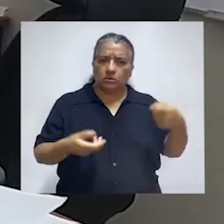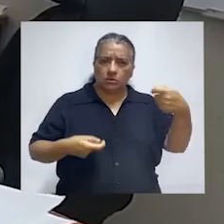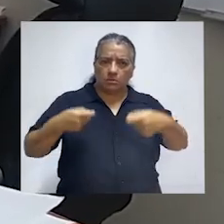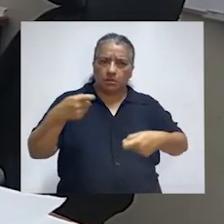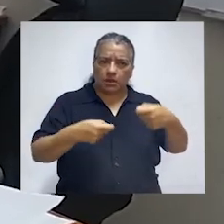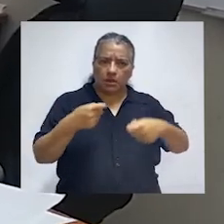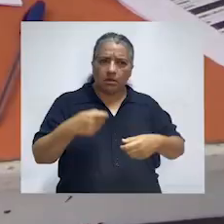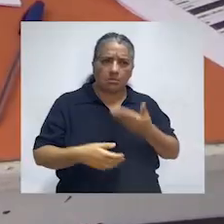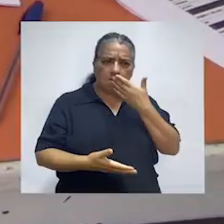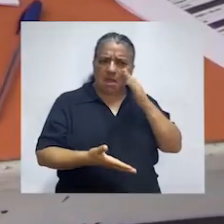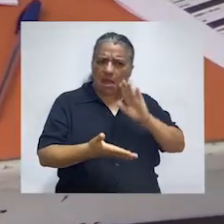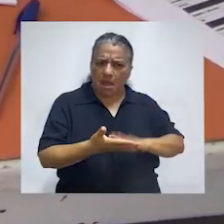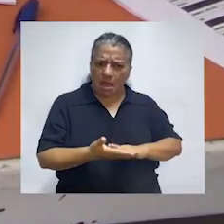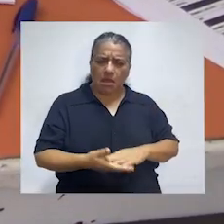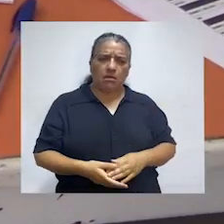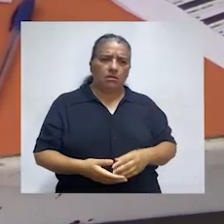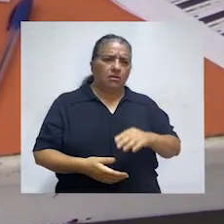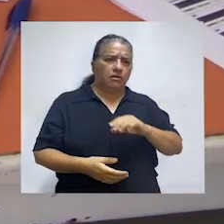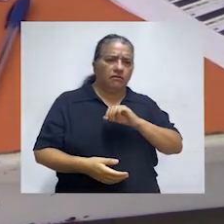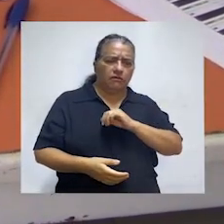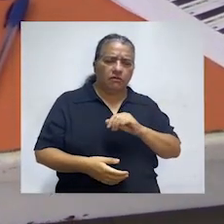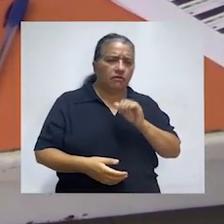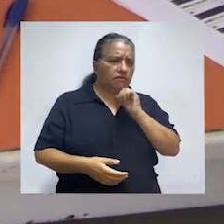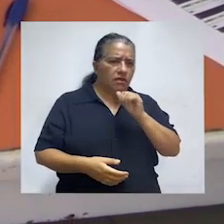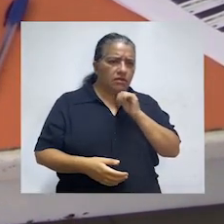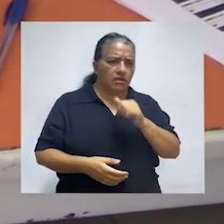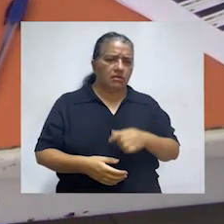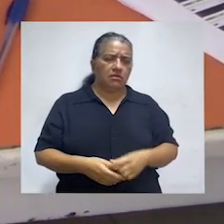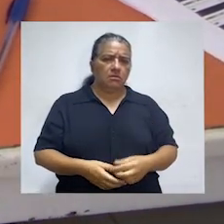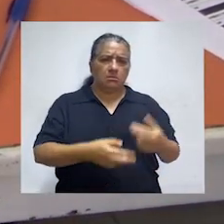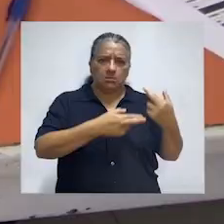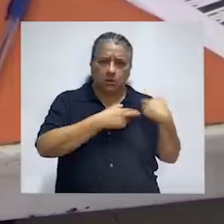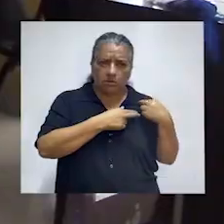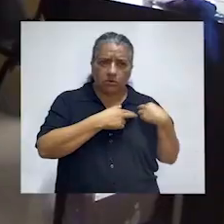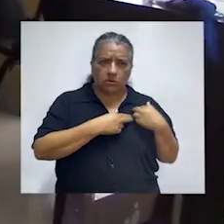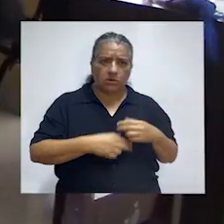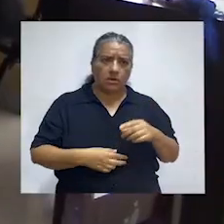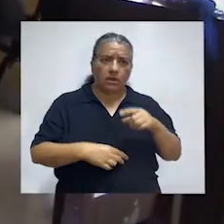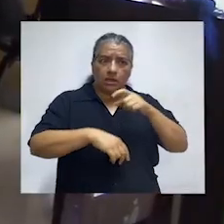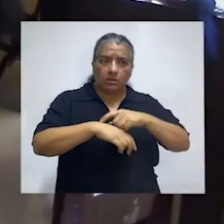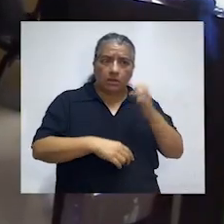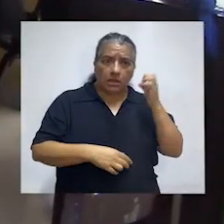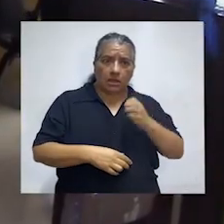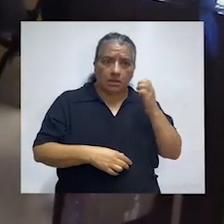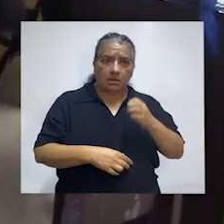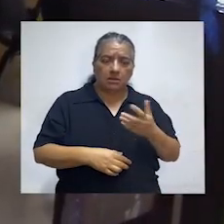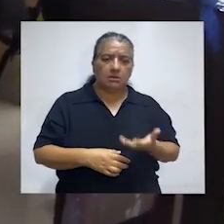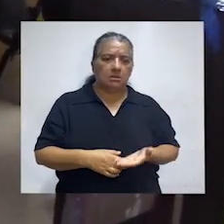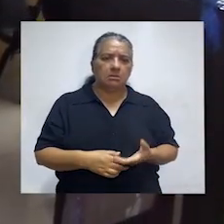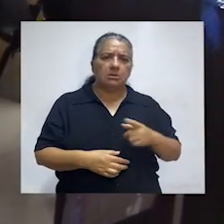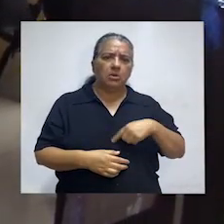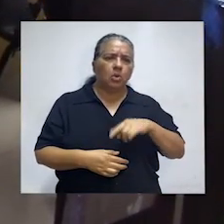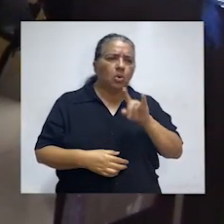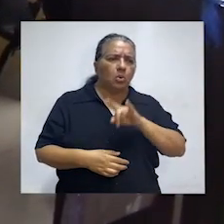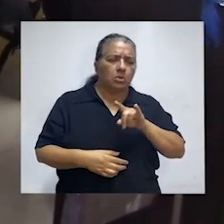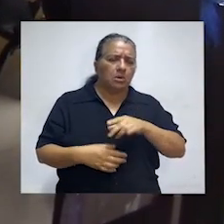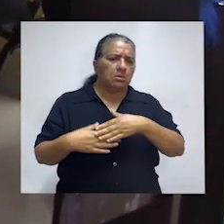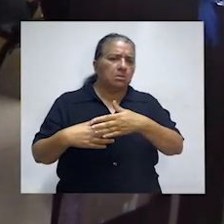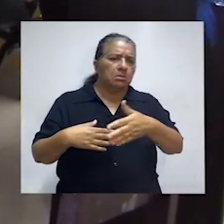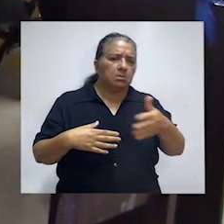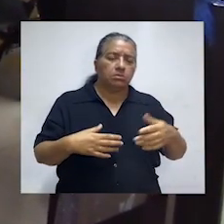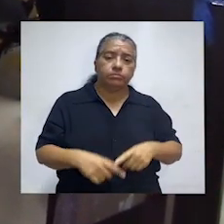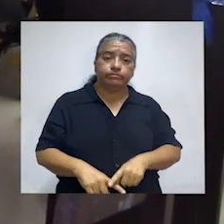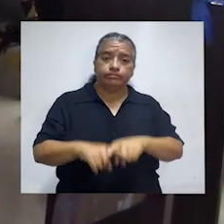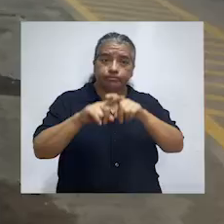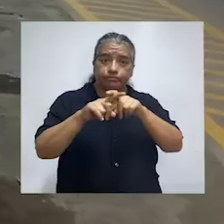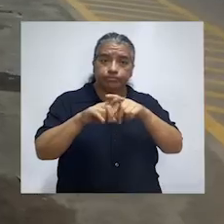irregularmente, incumplir funciones en situaciones de emergencia y actuar sin diligencia en la ejecución del gasto público, generando la suspensión total